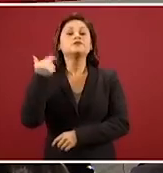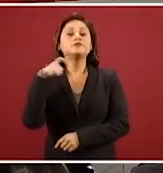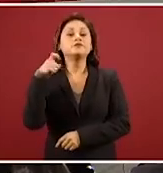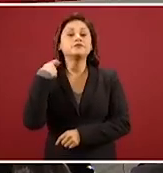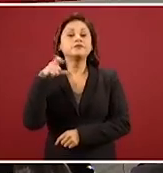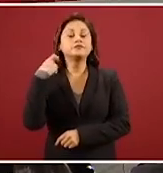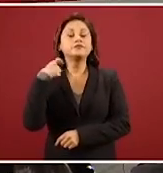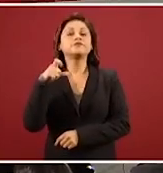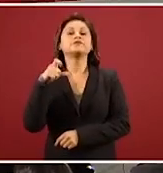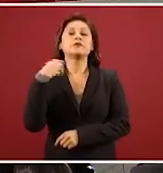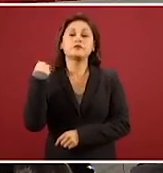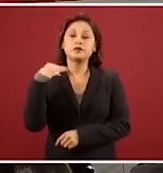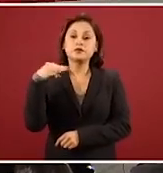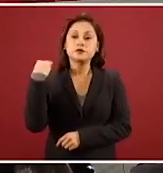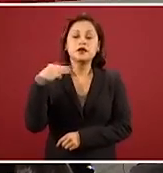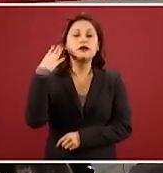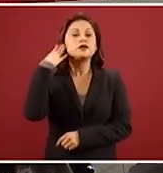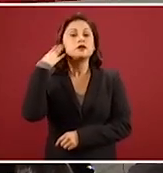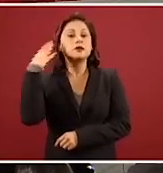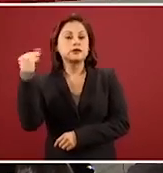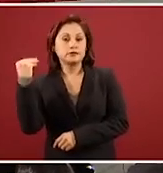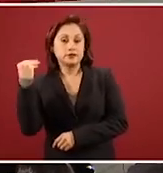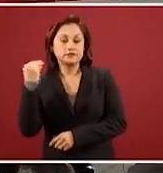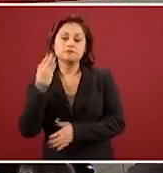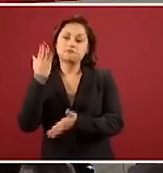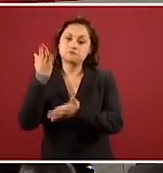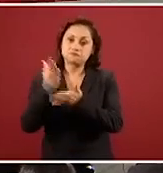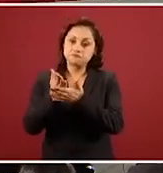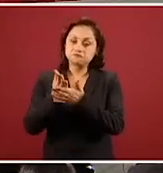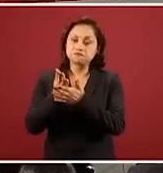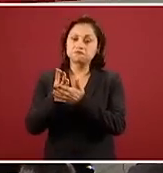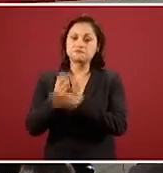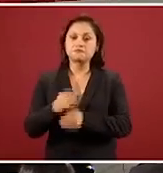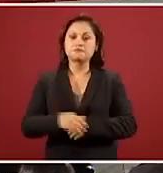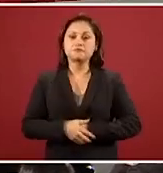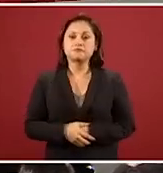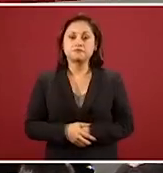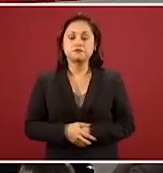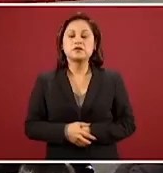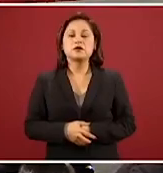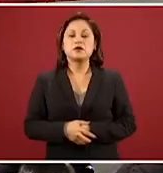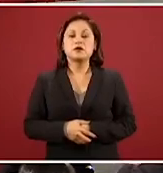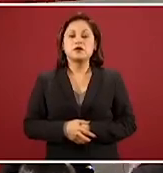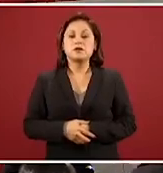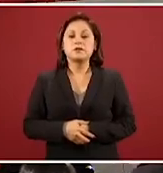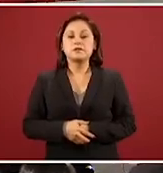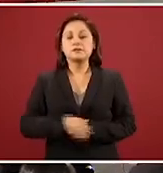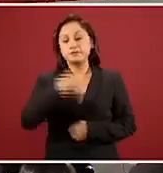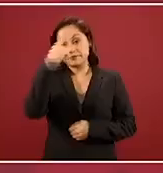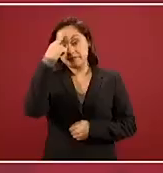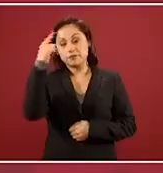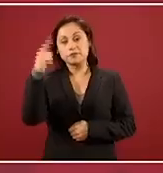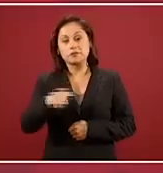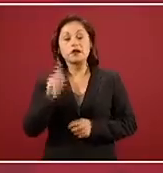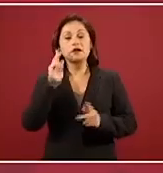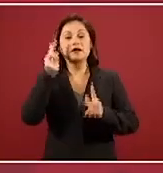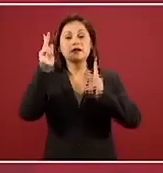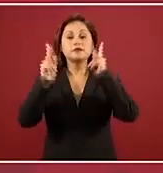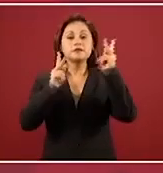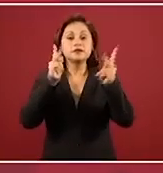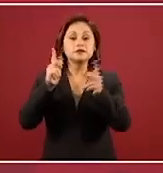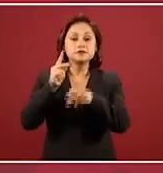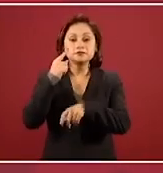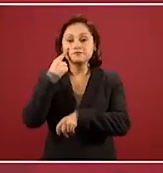a Michoacán y a Colima. Vamos a visitar plantas de